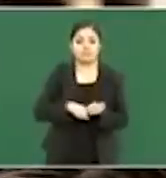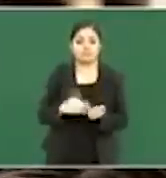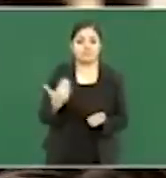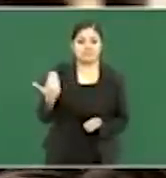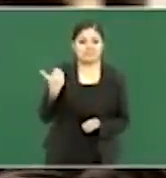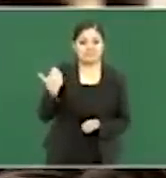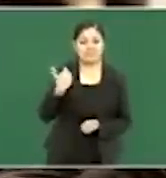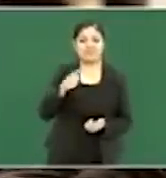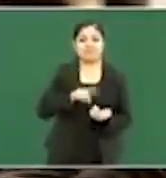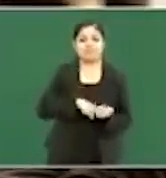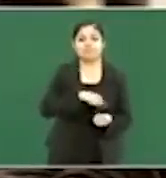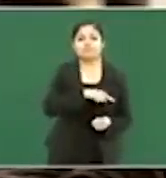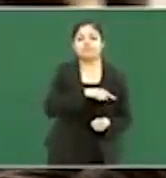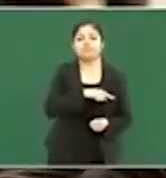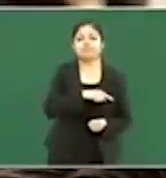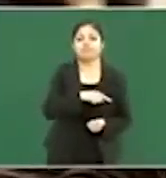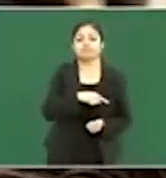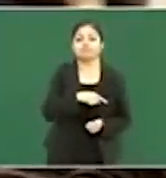que le ordena